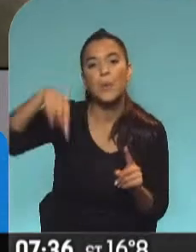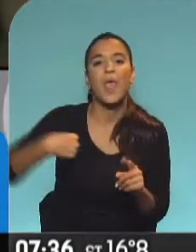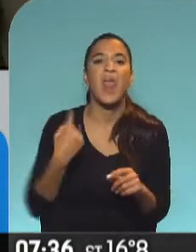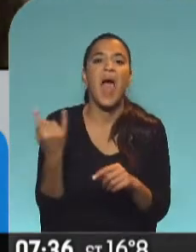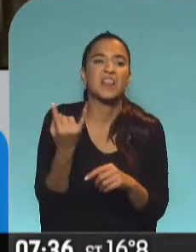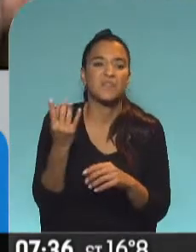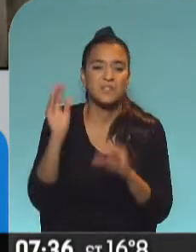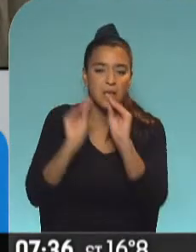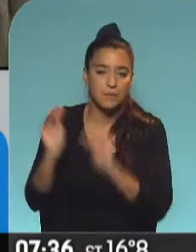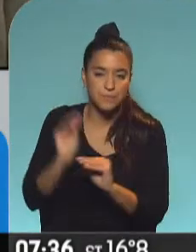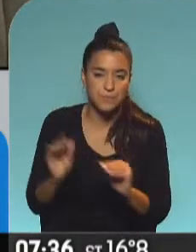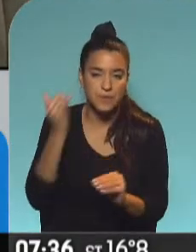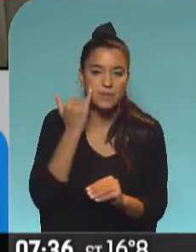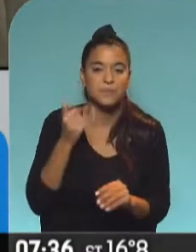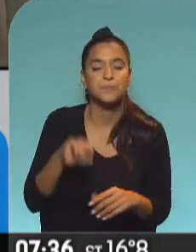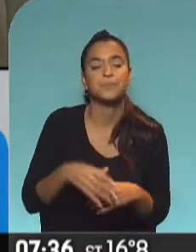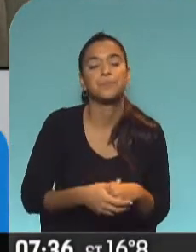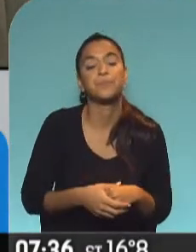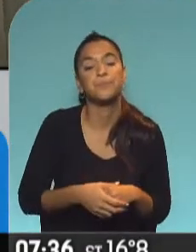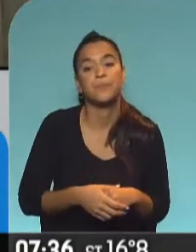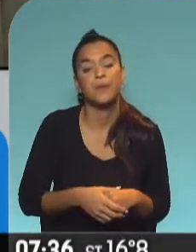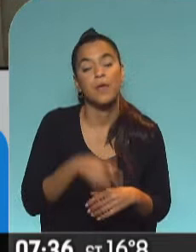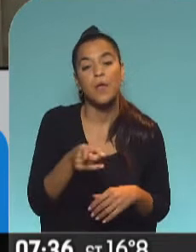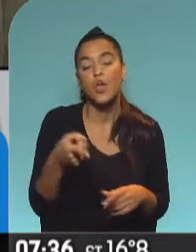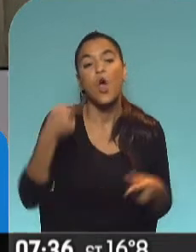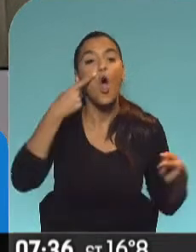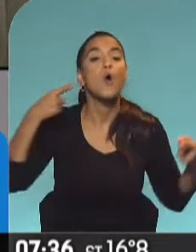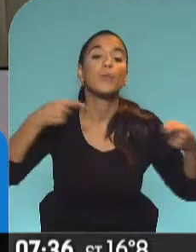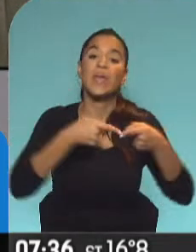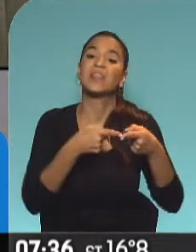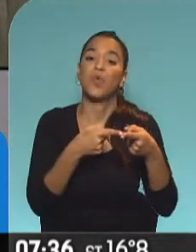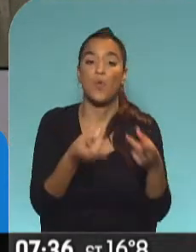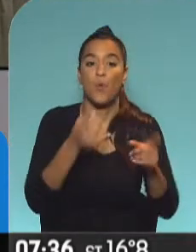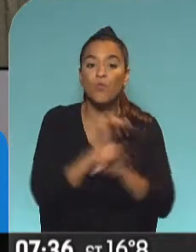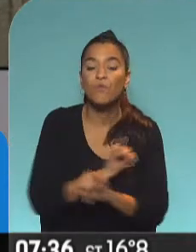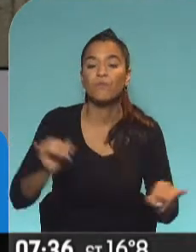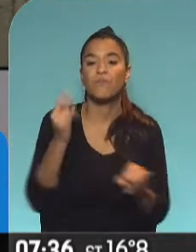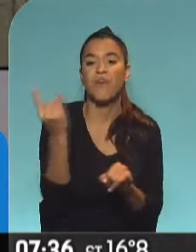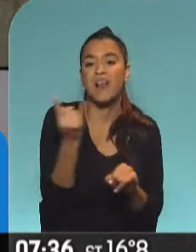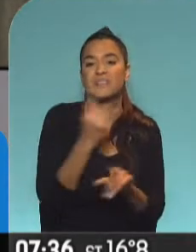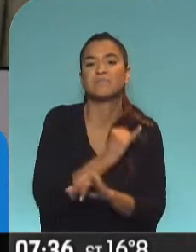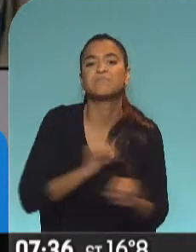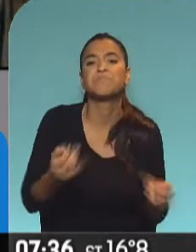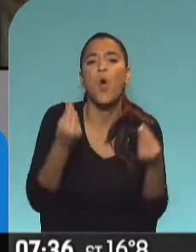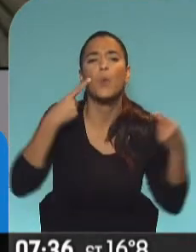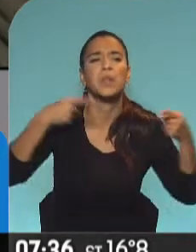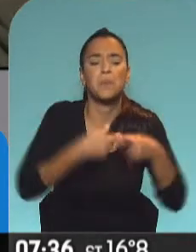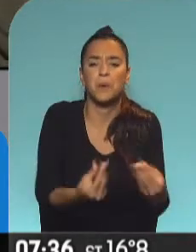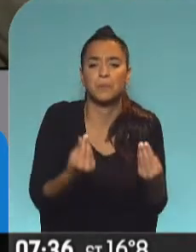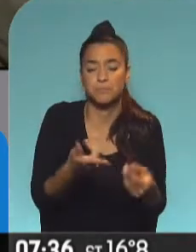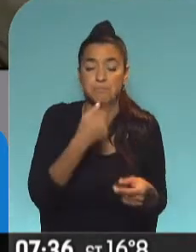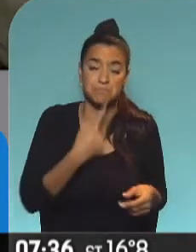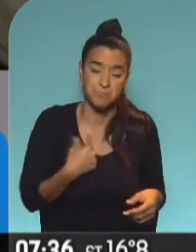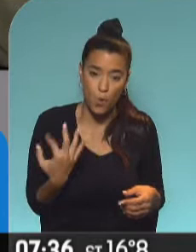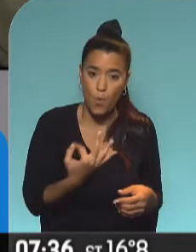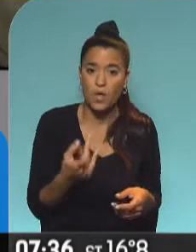Por ejemplo, esa quedó muy en la sociedad, la verdad. Soledad, ¿qué objetivo perciben los que difunden estas noticias falsas? Bueno, es una muy buena